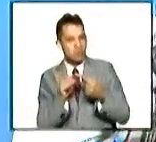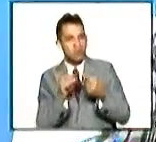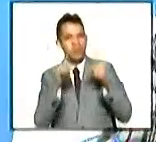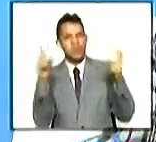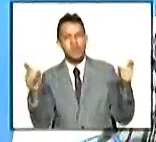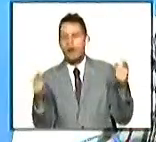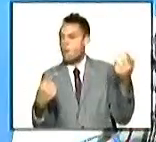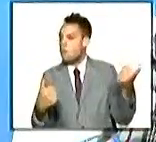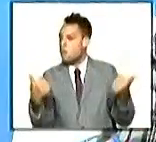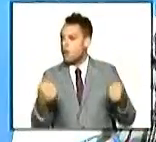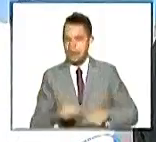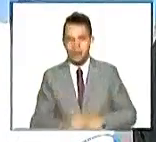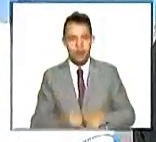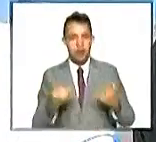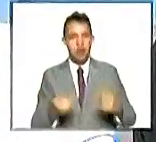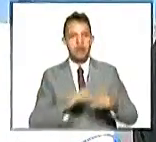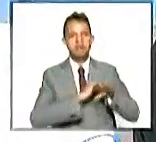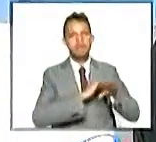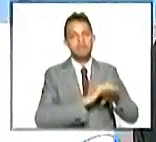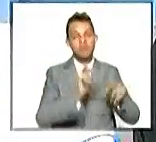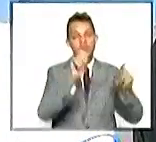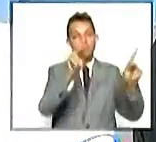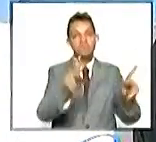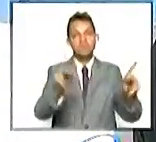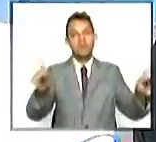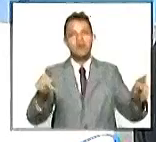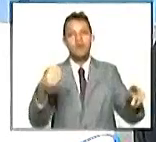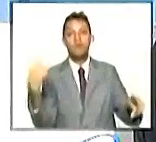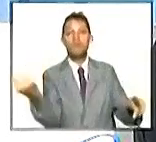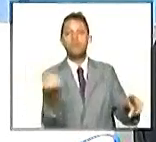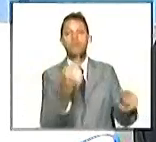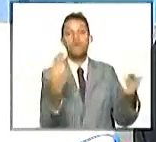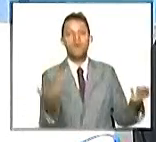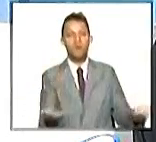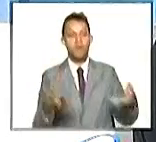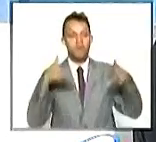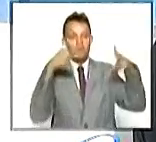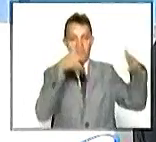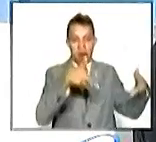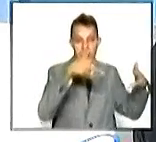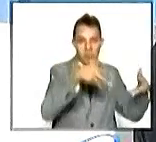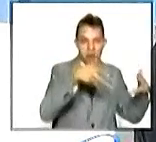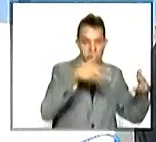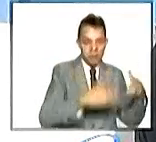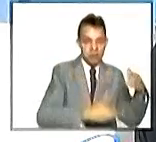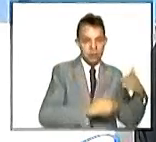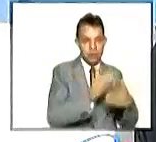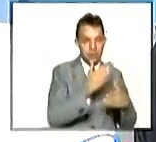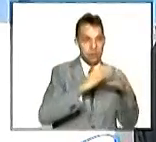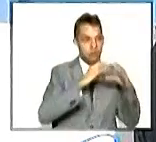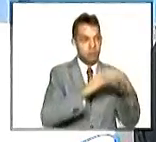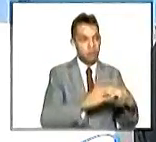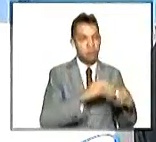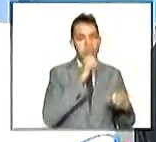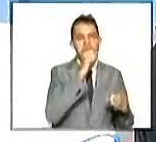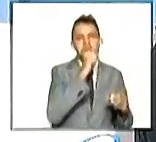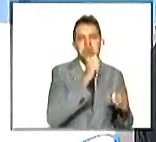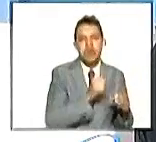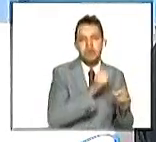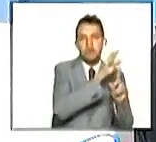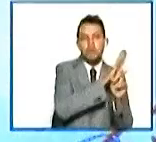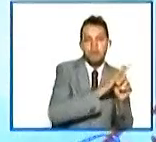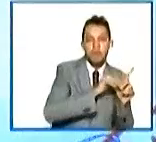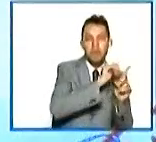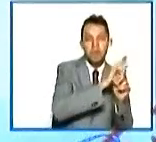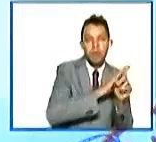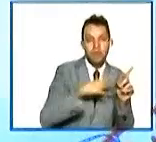invitación, Sandra? Esta invitación es el primer ciclo de capacitaciones que se llaman Hacia el Buen Trato del Adulto Mayor que organiza